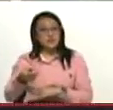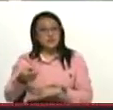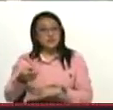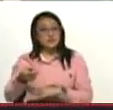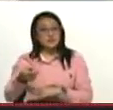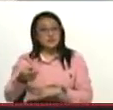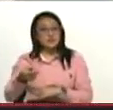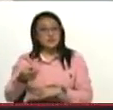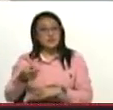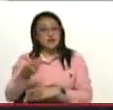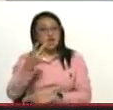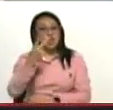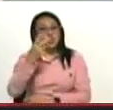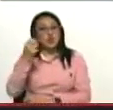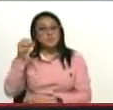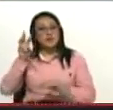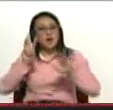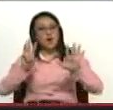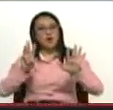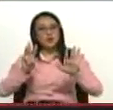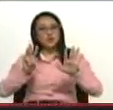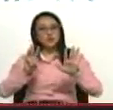en 2008